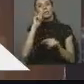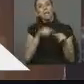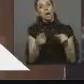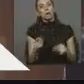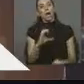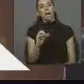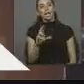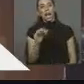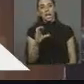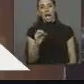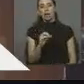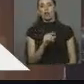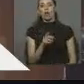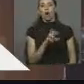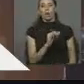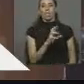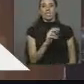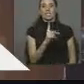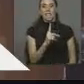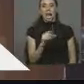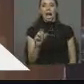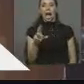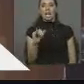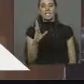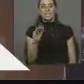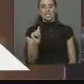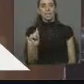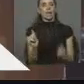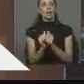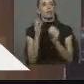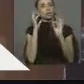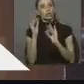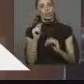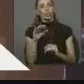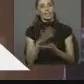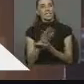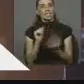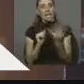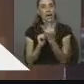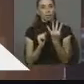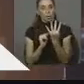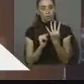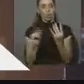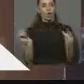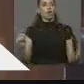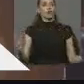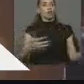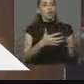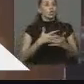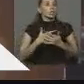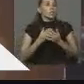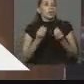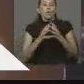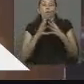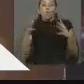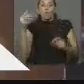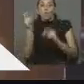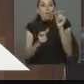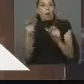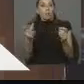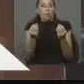mal, Jorge Andrés Richard a un lado, Armando Arancibia al otro y la señora Tencha. Fue una recepción apoteósica.